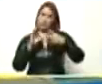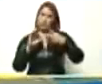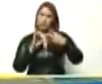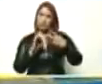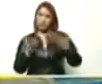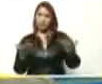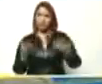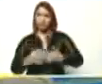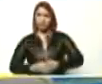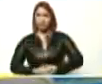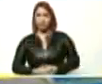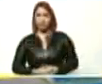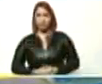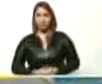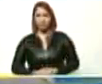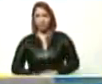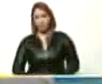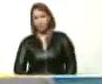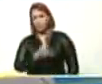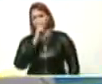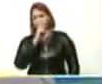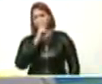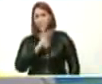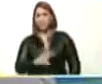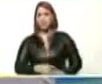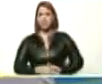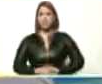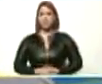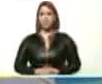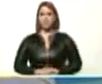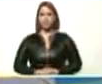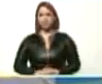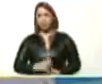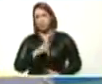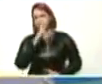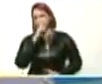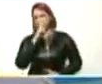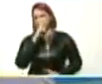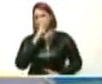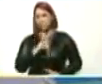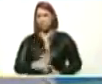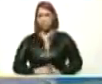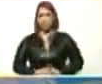tan nefasto, horroroso, pues,